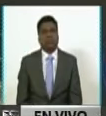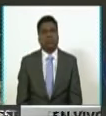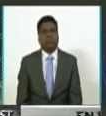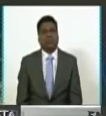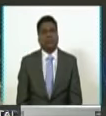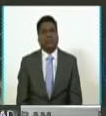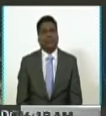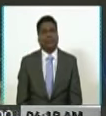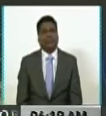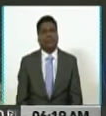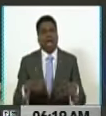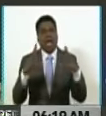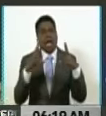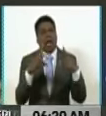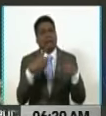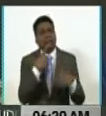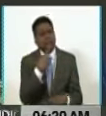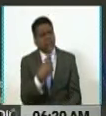hable así de nuestros símbolos,